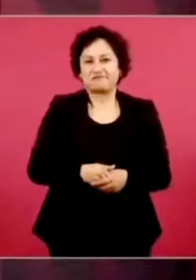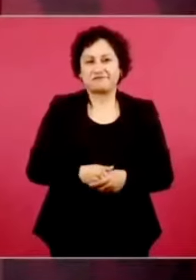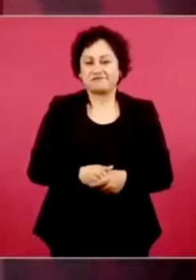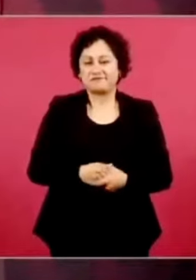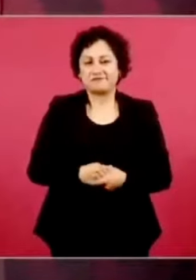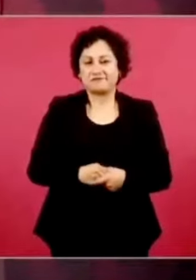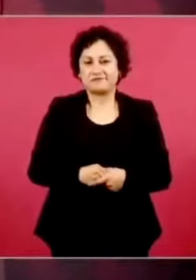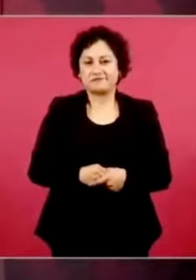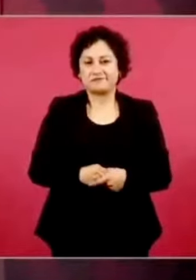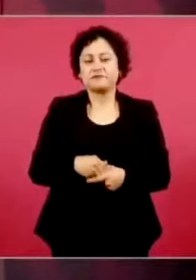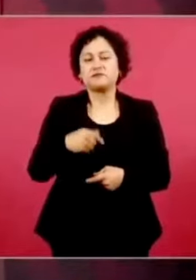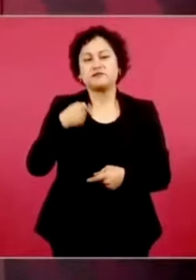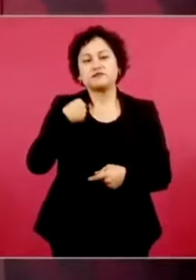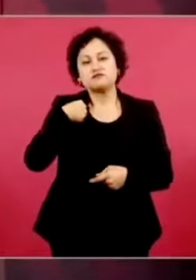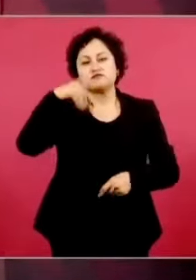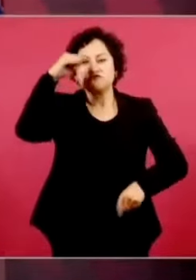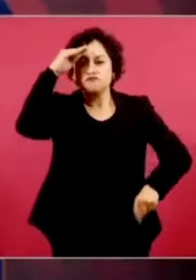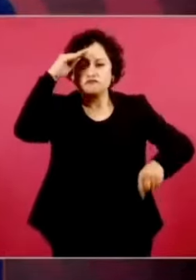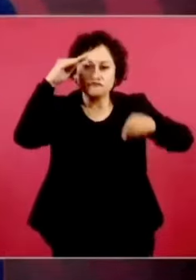Veo un futuro